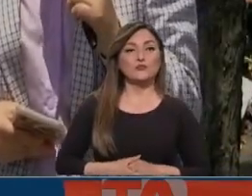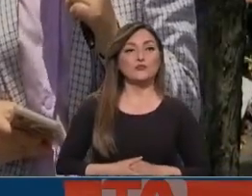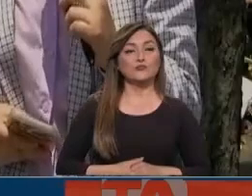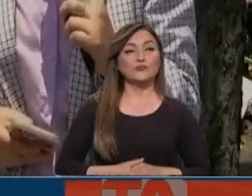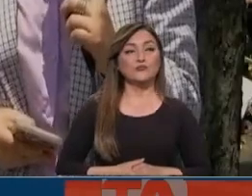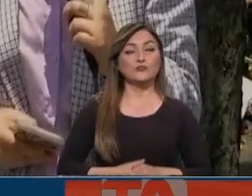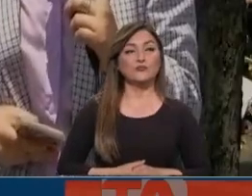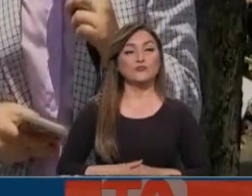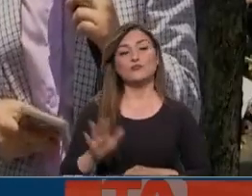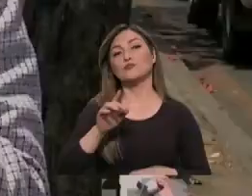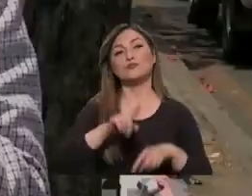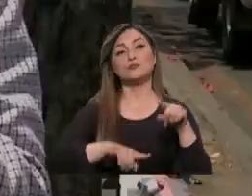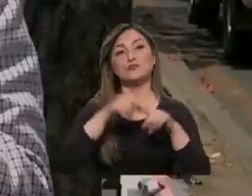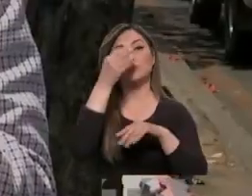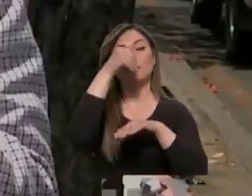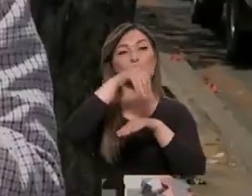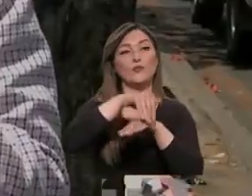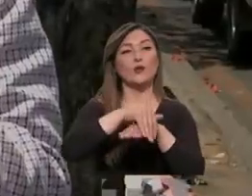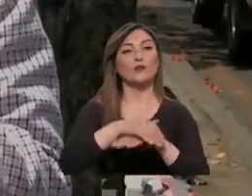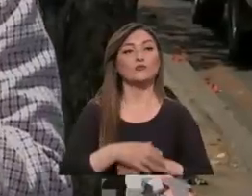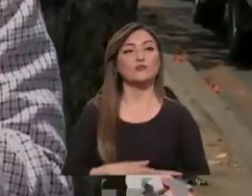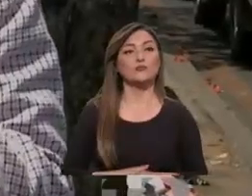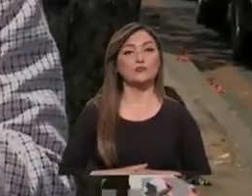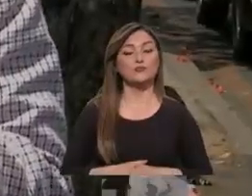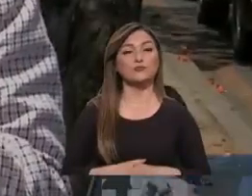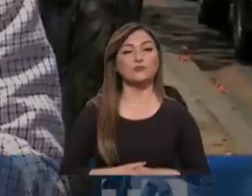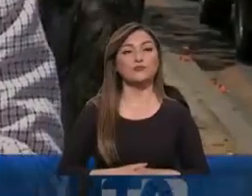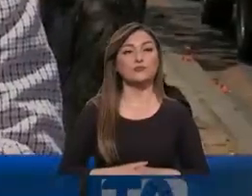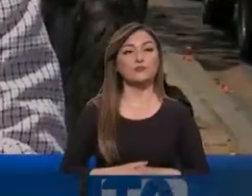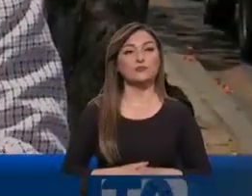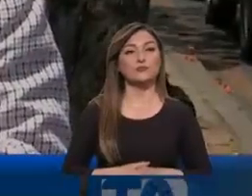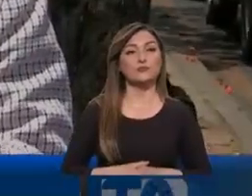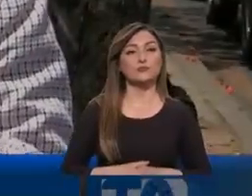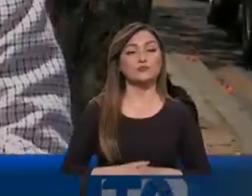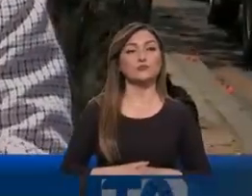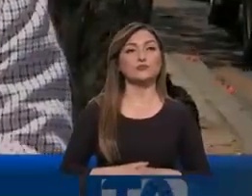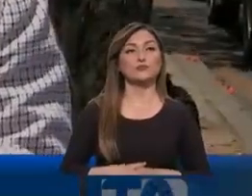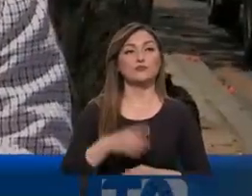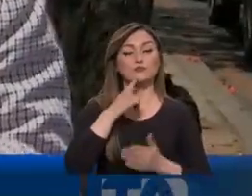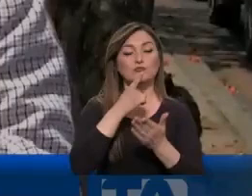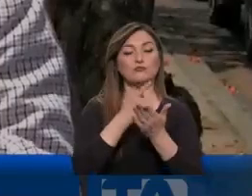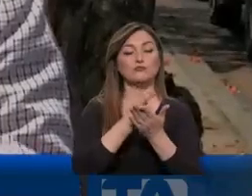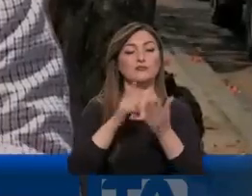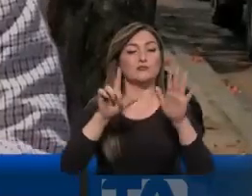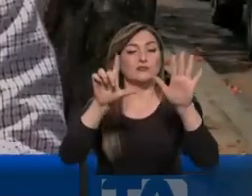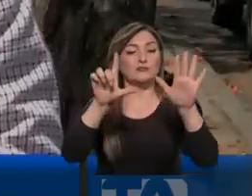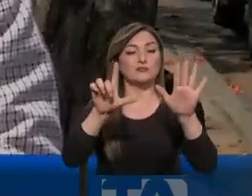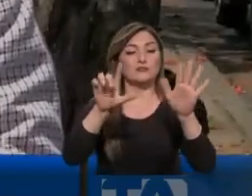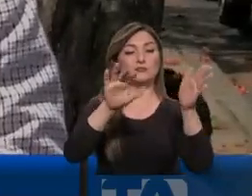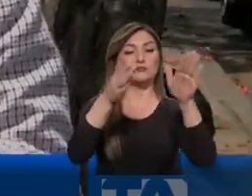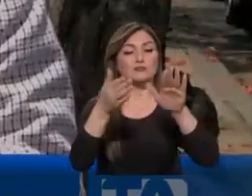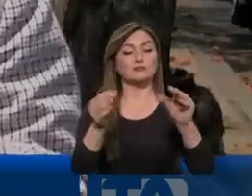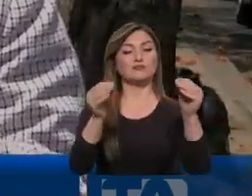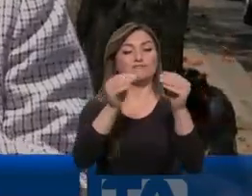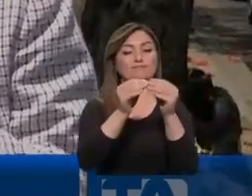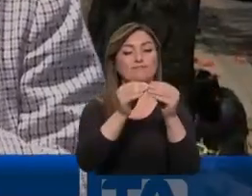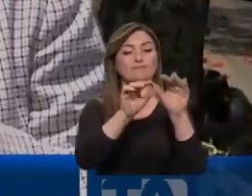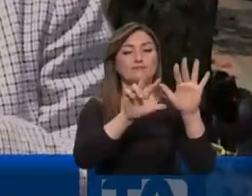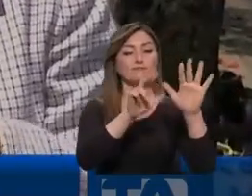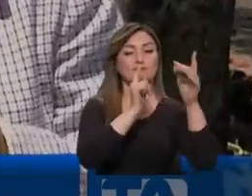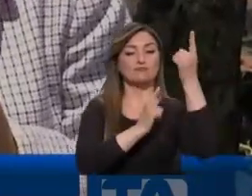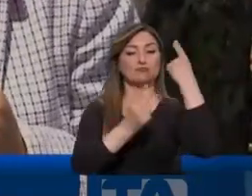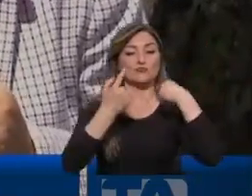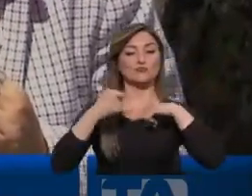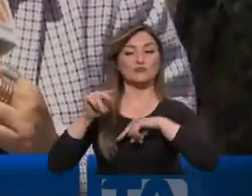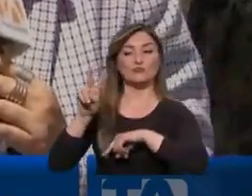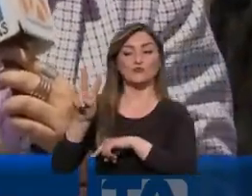Hola Liz, amigos televidentes, muy buenas tardes. En efecto, ¿no? Ya van 7 muertos más, 8 heridos